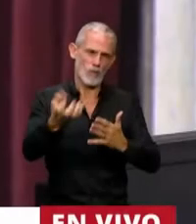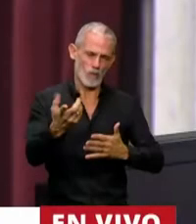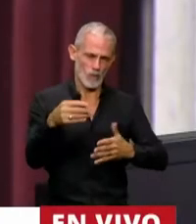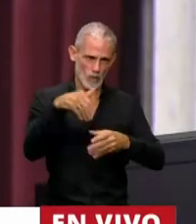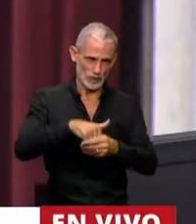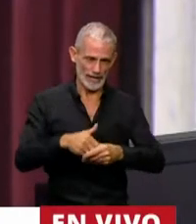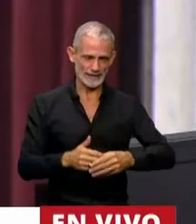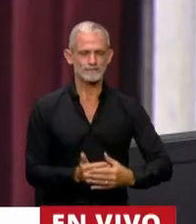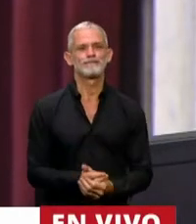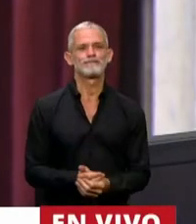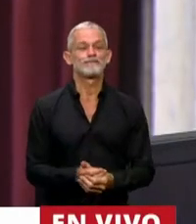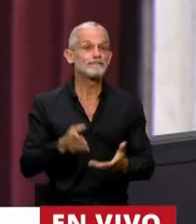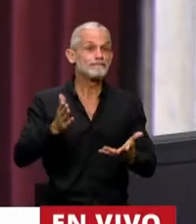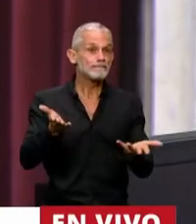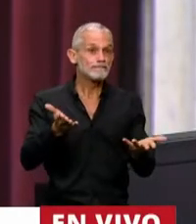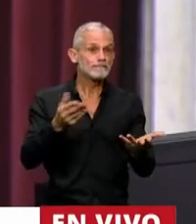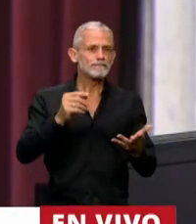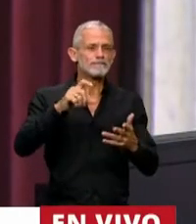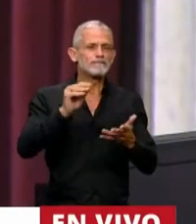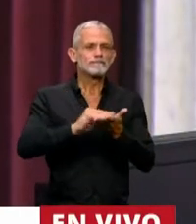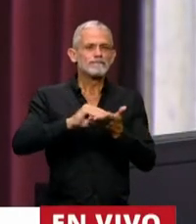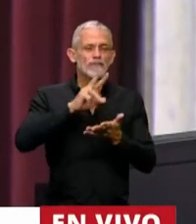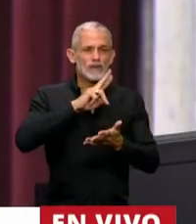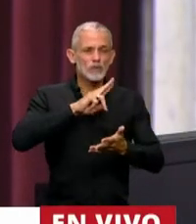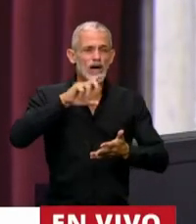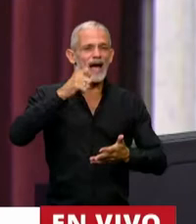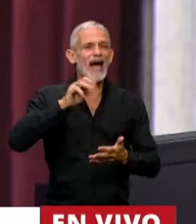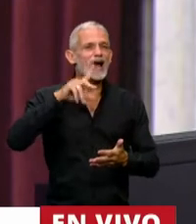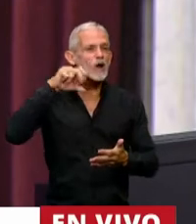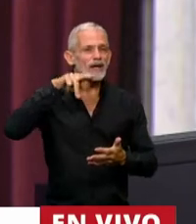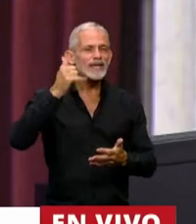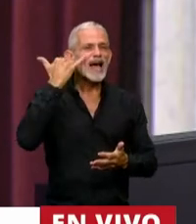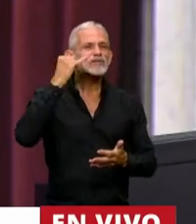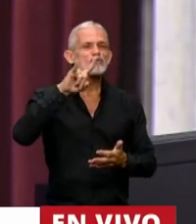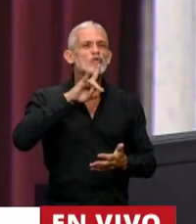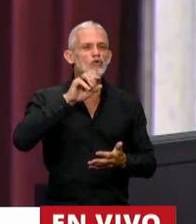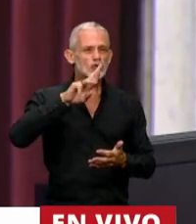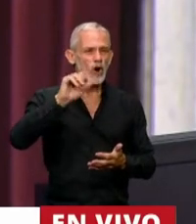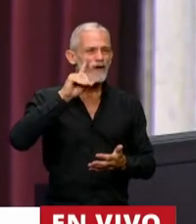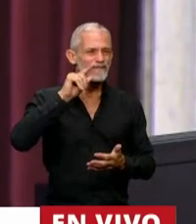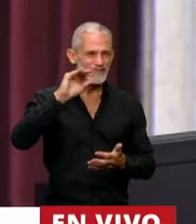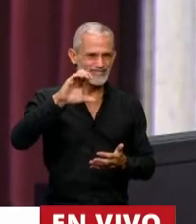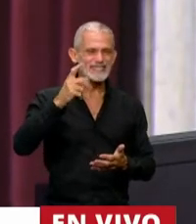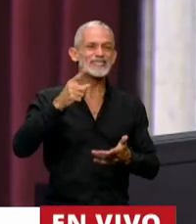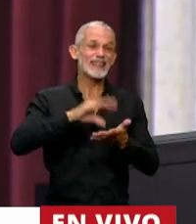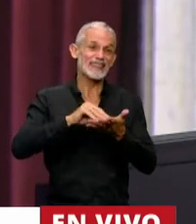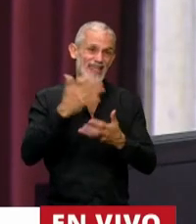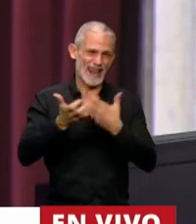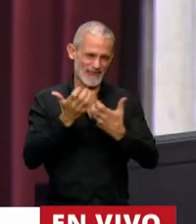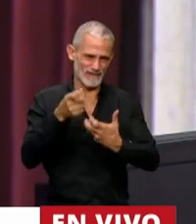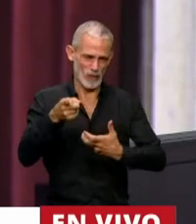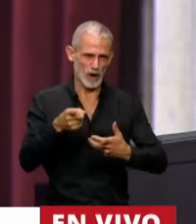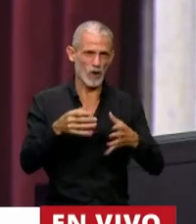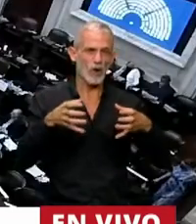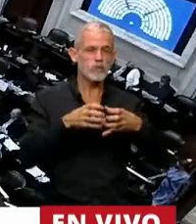Tiene la palabra la diputada Carolina Jutrovic, Frente de Todos, Tierra del Fuego. Adelante.